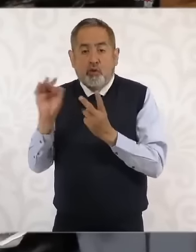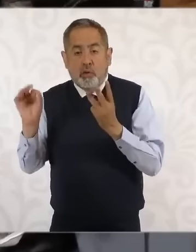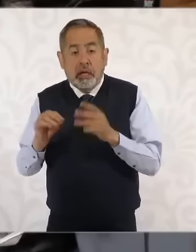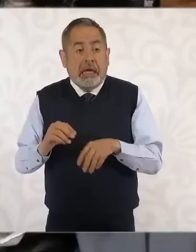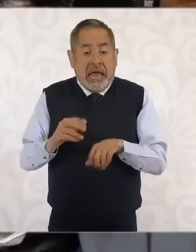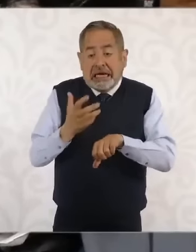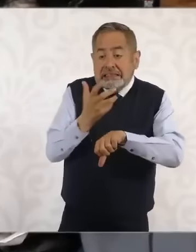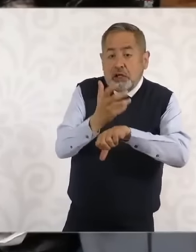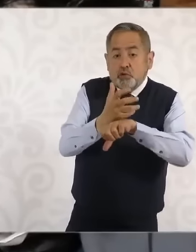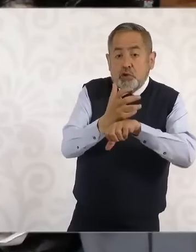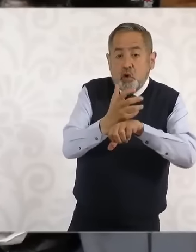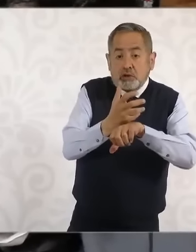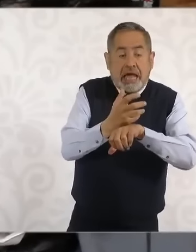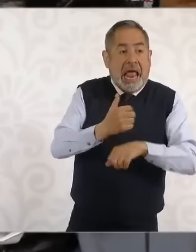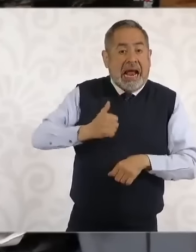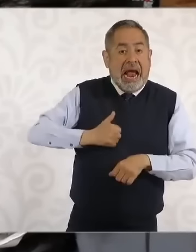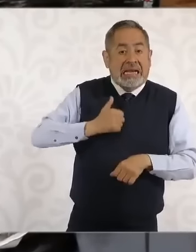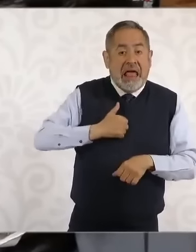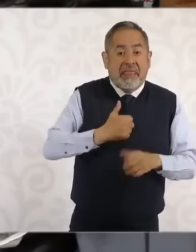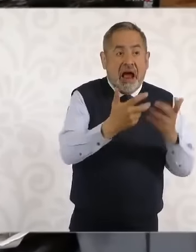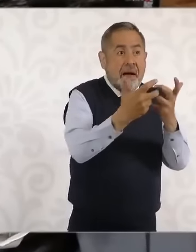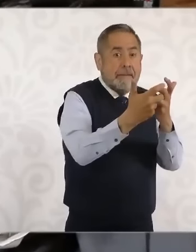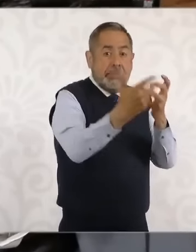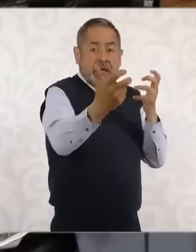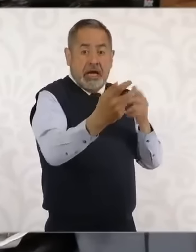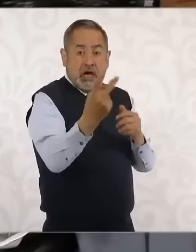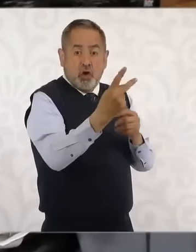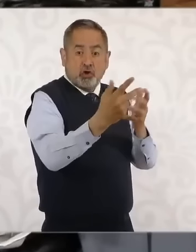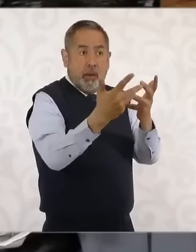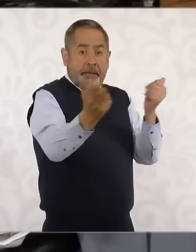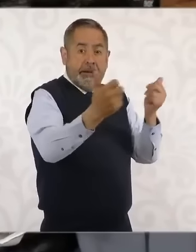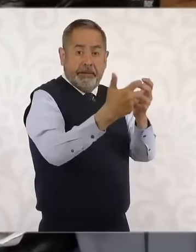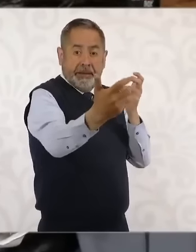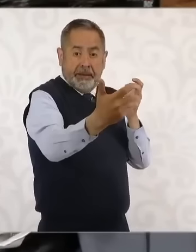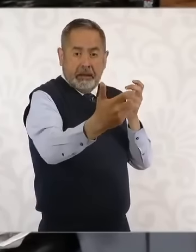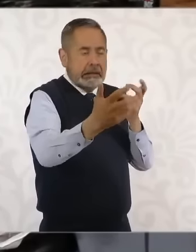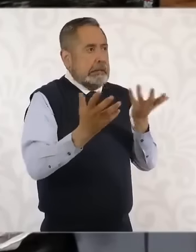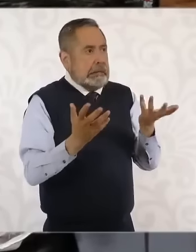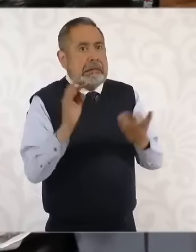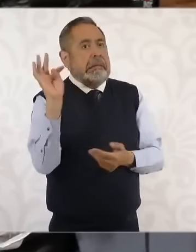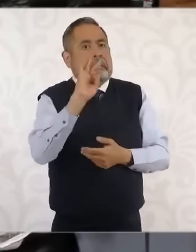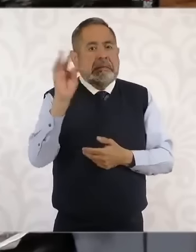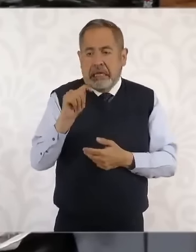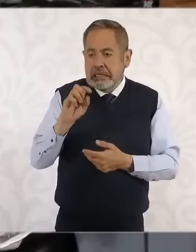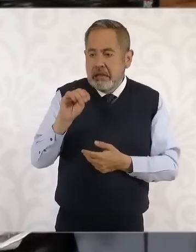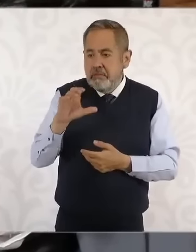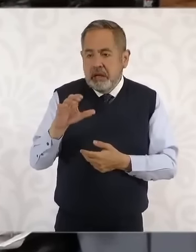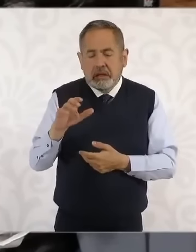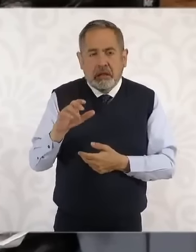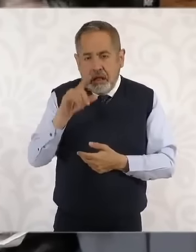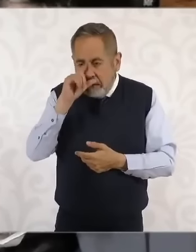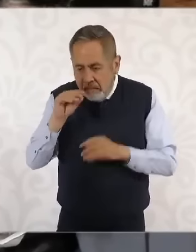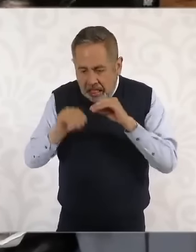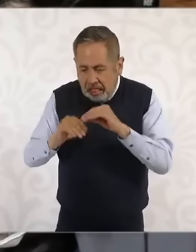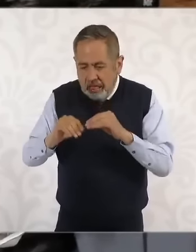Canadá. Por ejemplo, en un escenario en el que el TEMEC no siga tal cual lo conocemos hasta